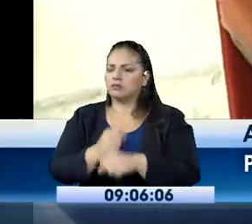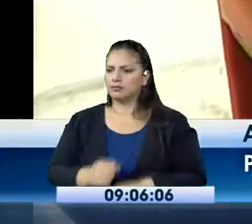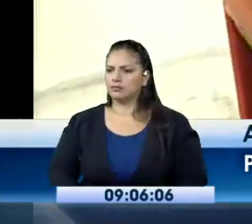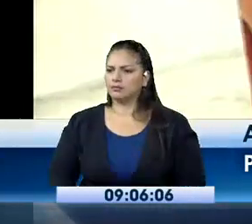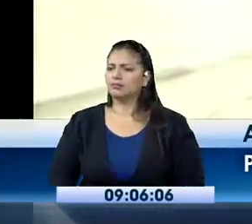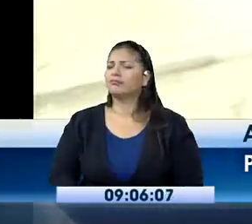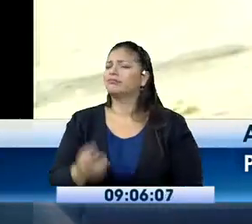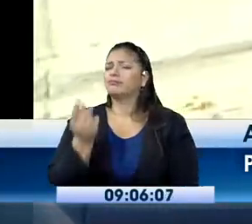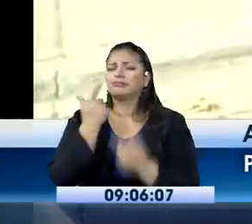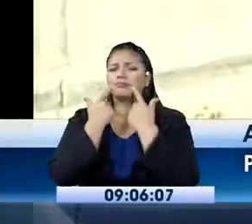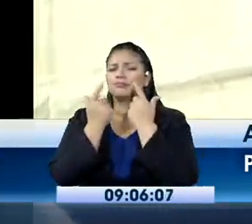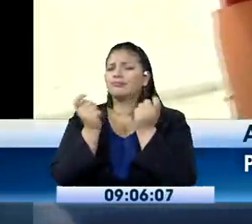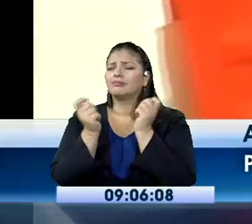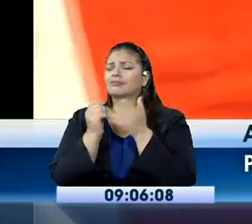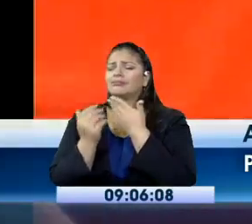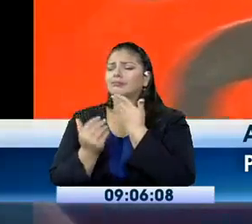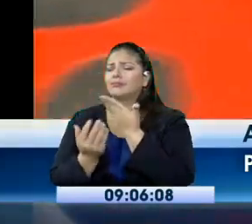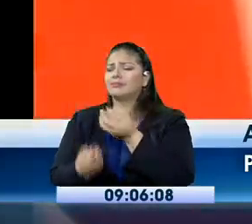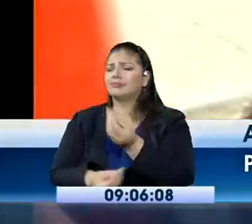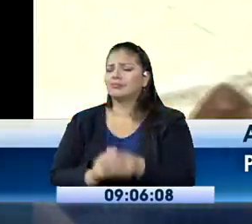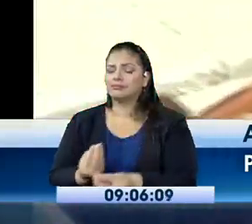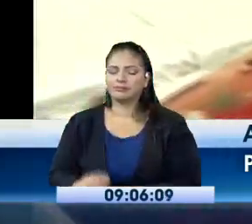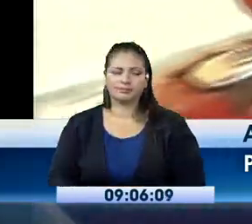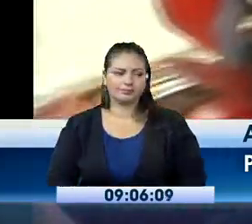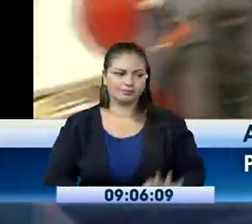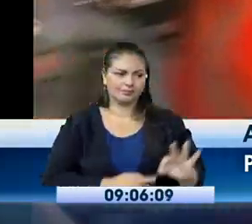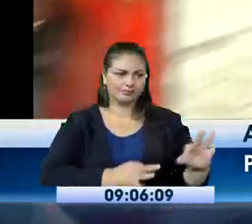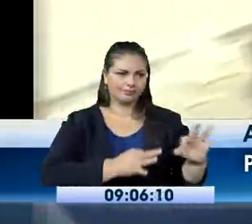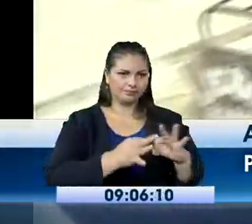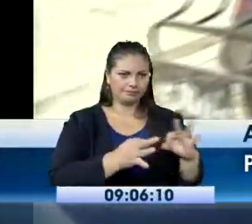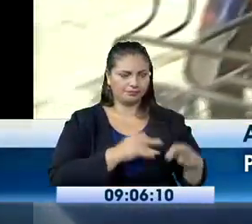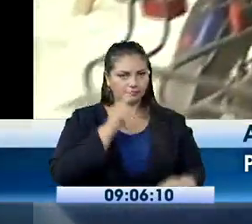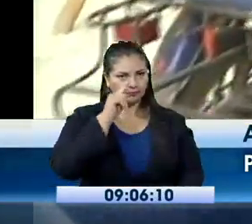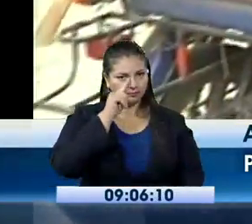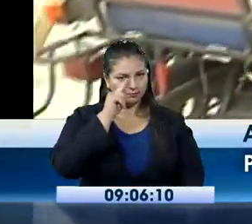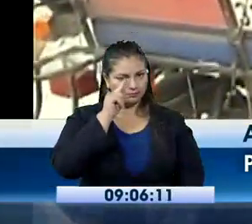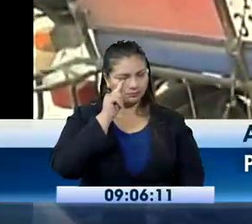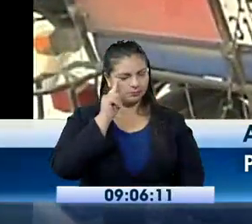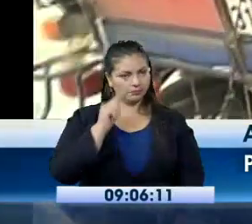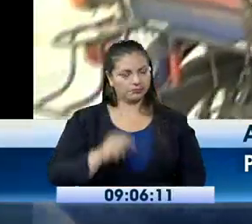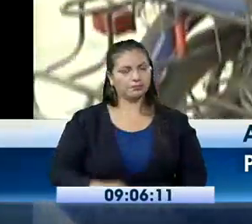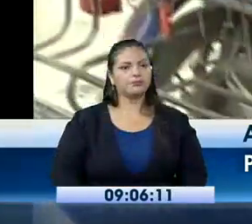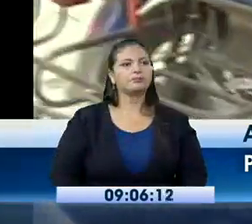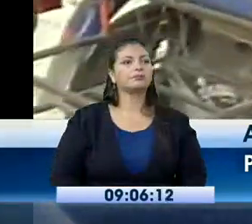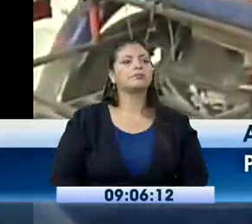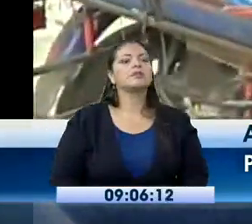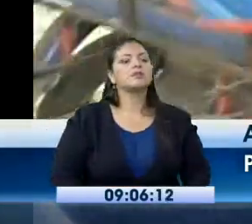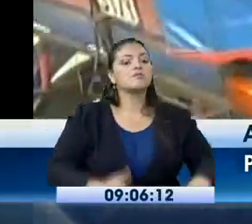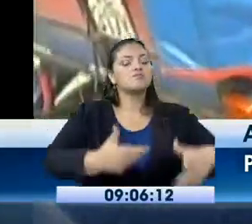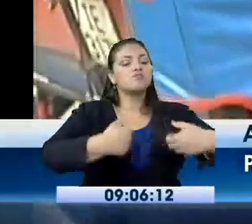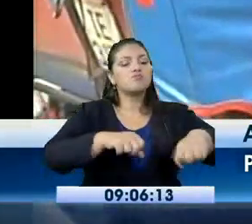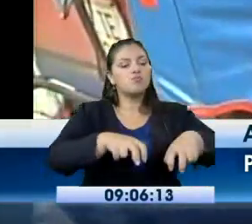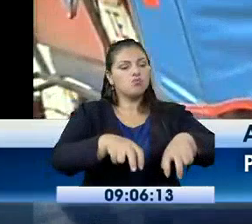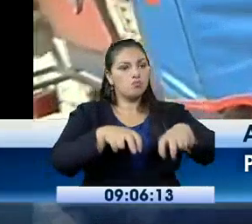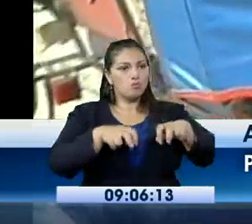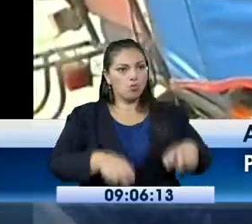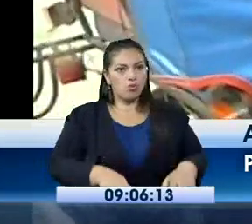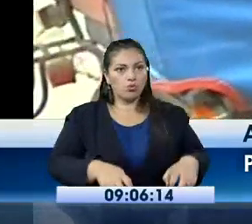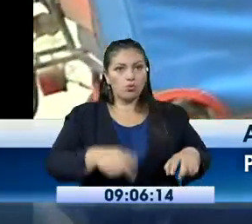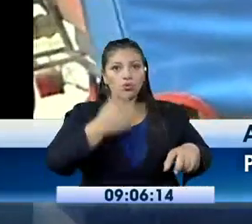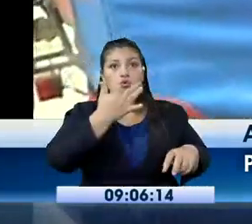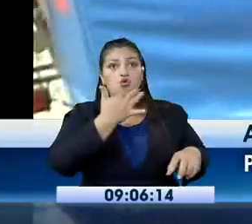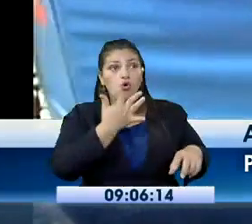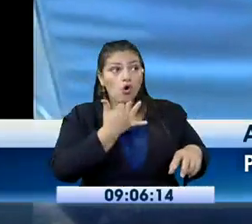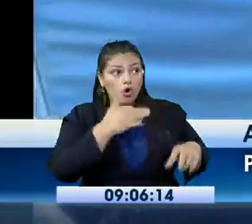que identifican cada zona. Uno, eso es para ayudar a los agentes a que puedan identificar las tricimotos donde deben de estar